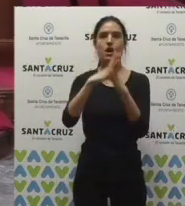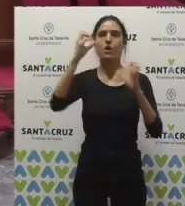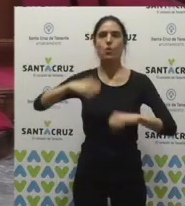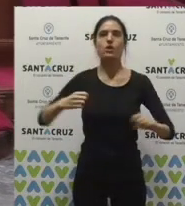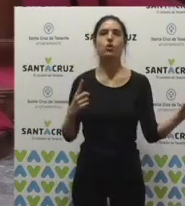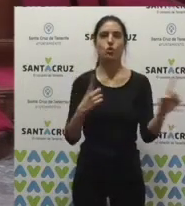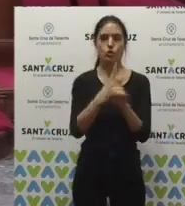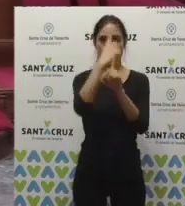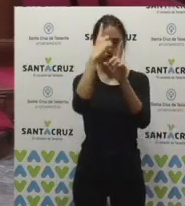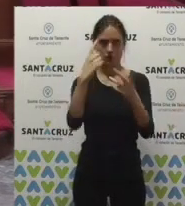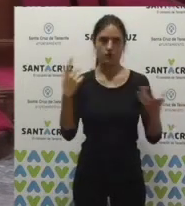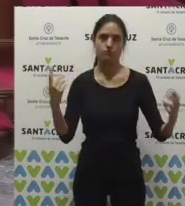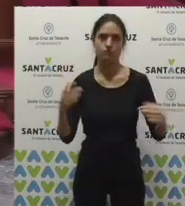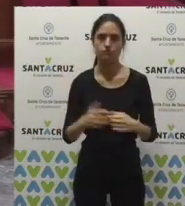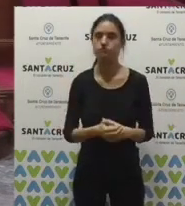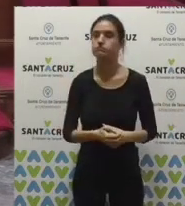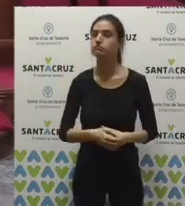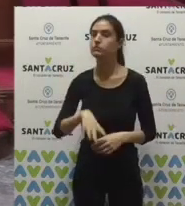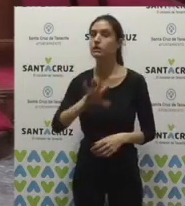ya matilde